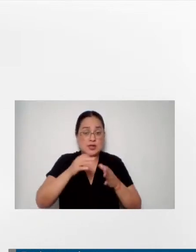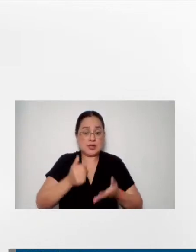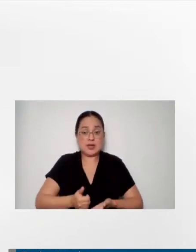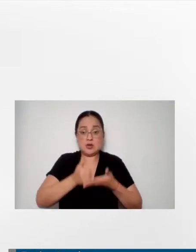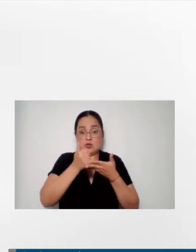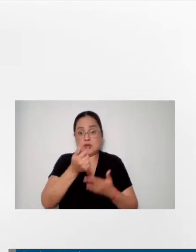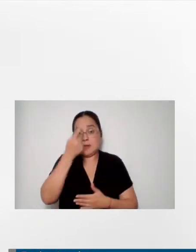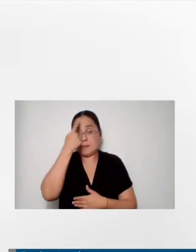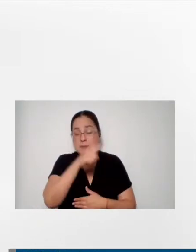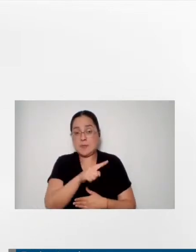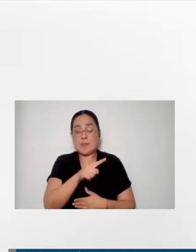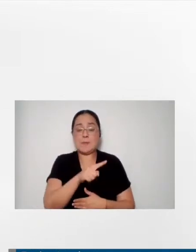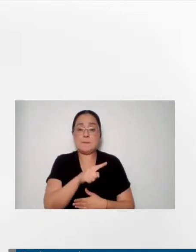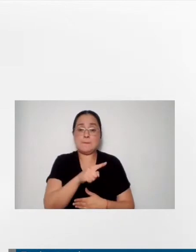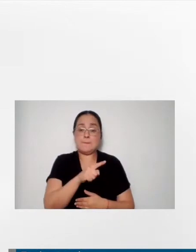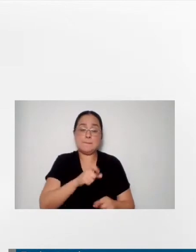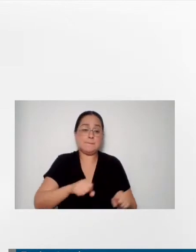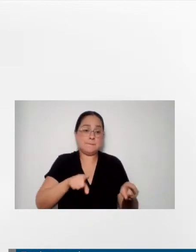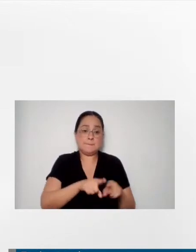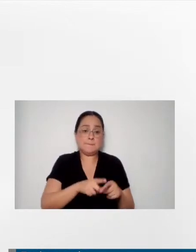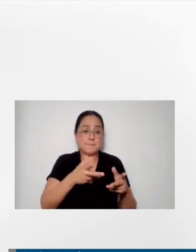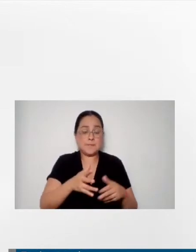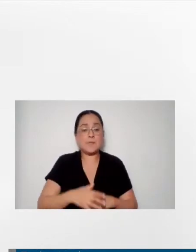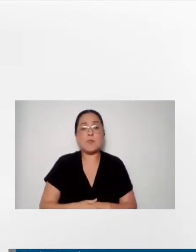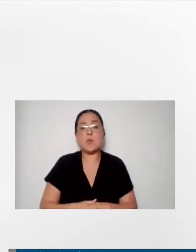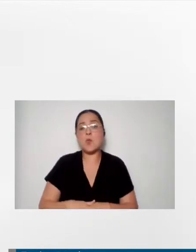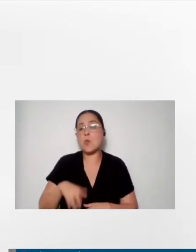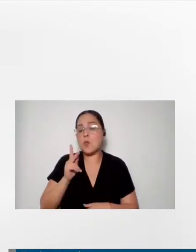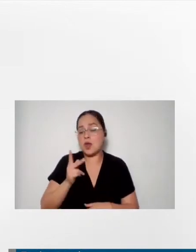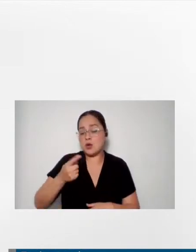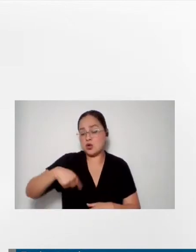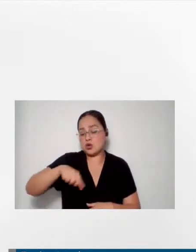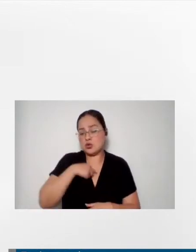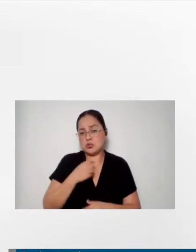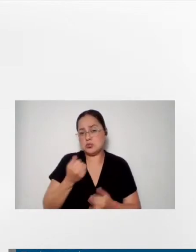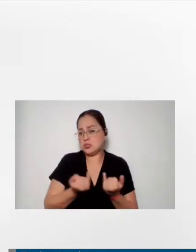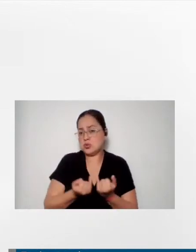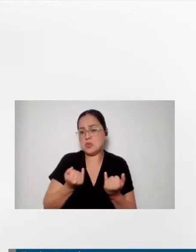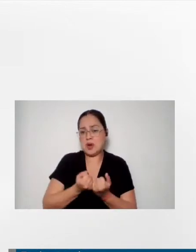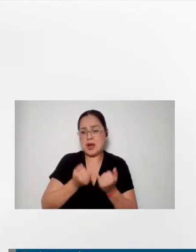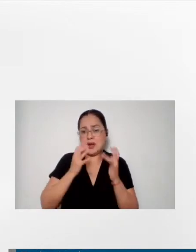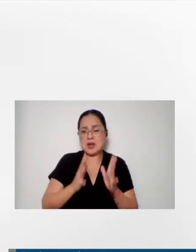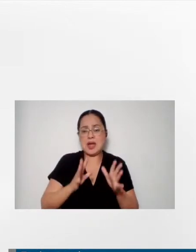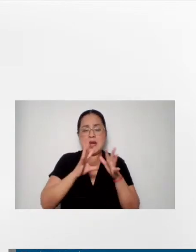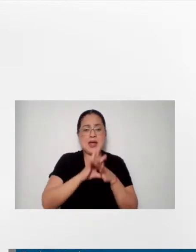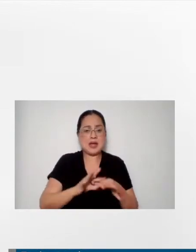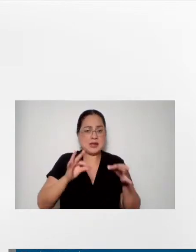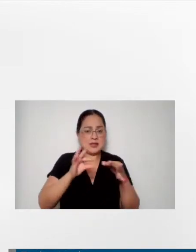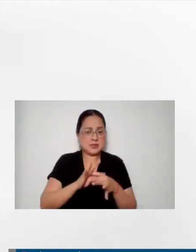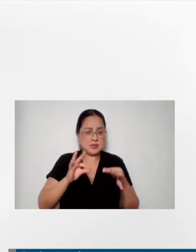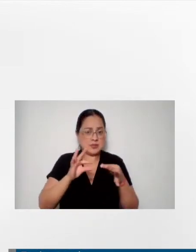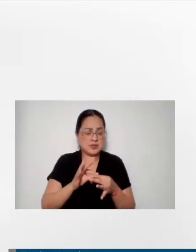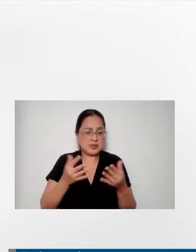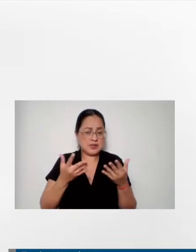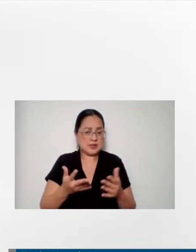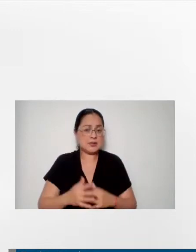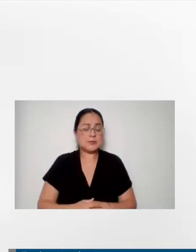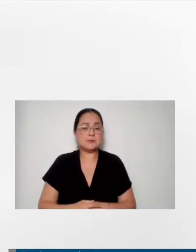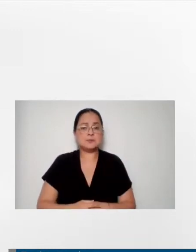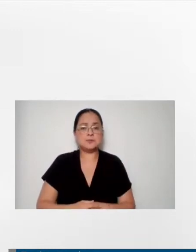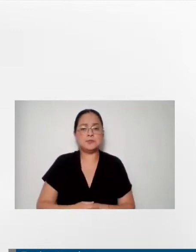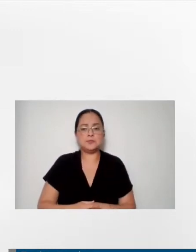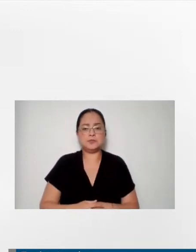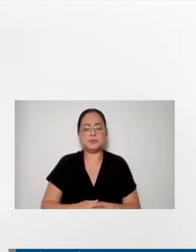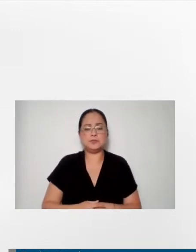mucho tiempo. Pero por otro lado, pues creo que ya lo hemos venido hablando hoy, pero es este cambio en la lógica, pues